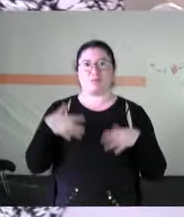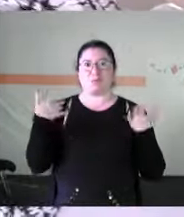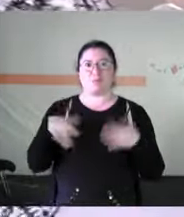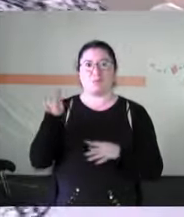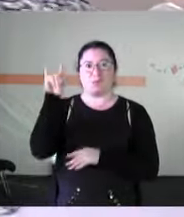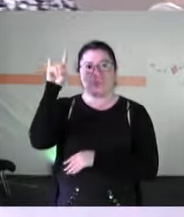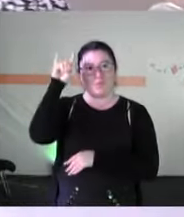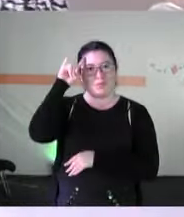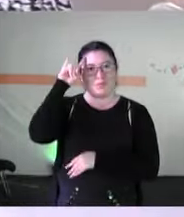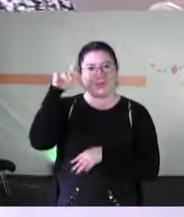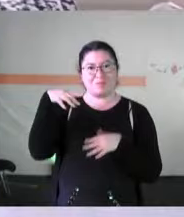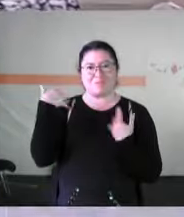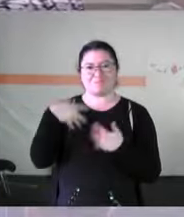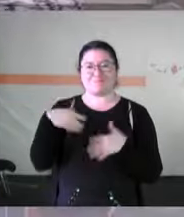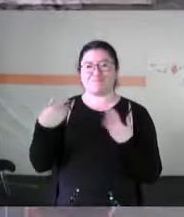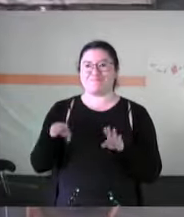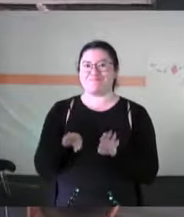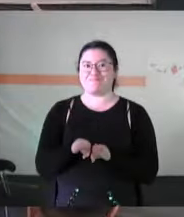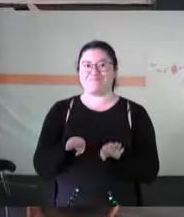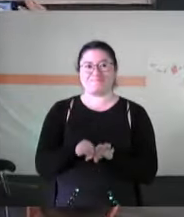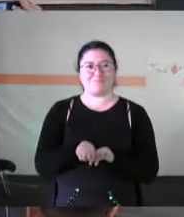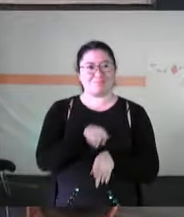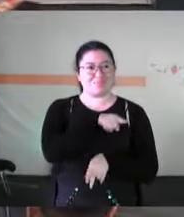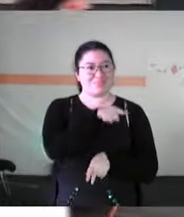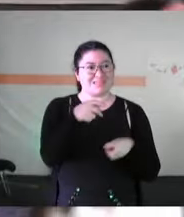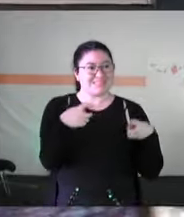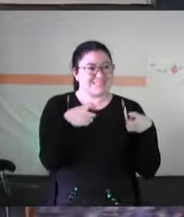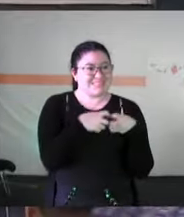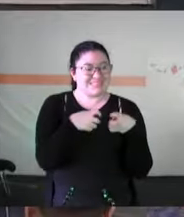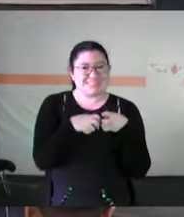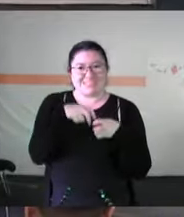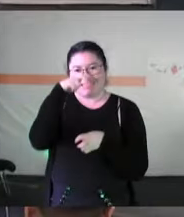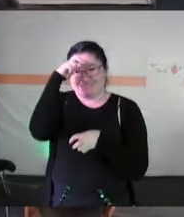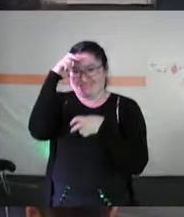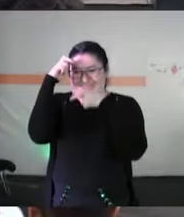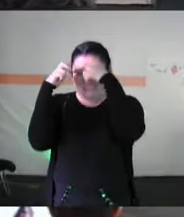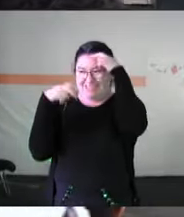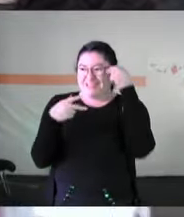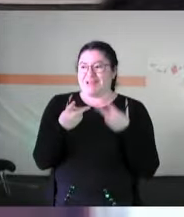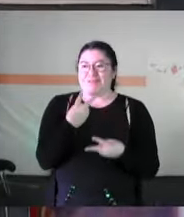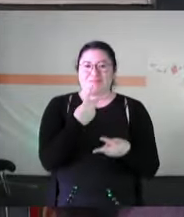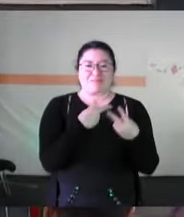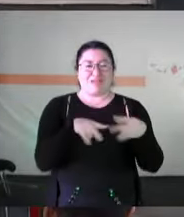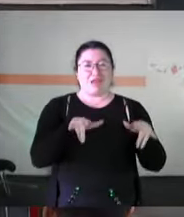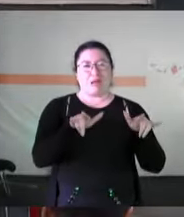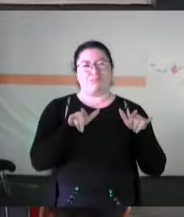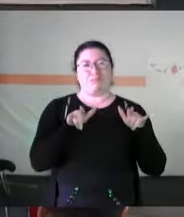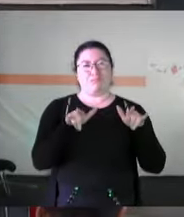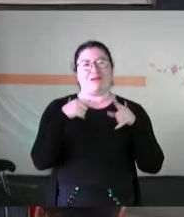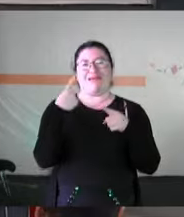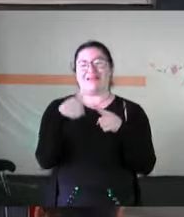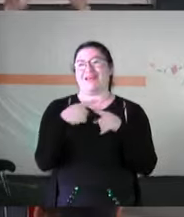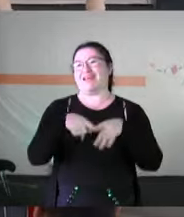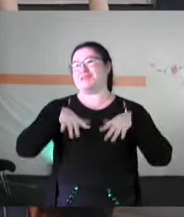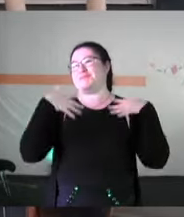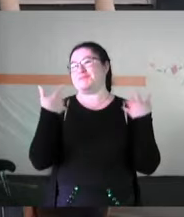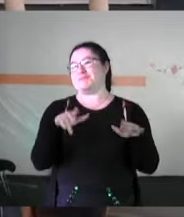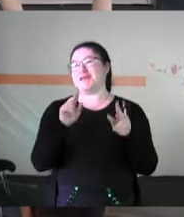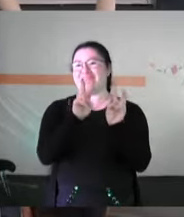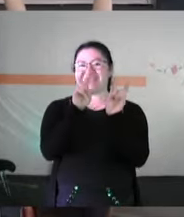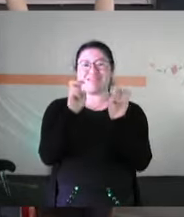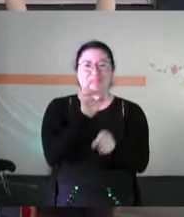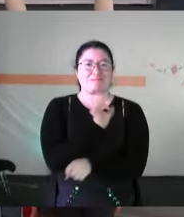puede ser! ¿Cuántos están nerviosos y sudando porque está aquí la mayor rockstar del susto, repeluche y la